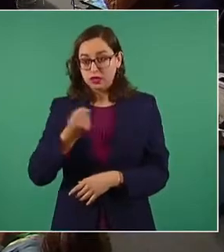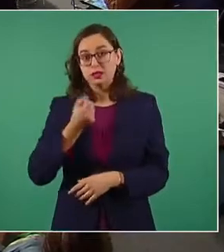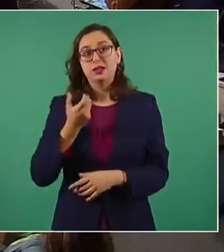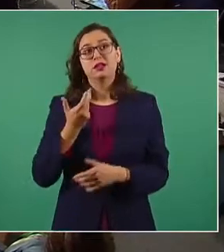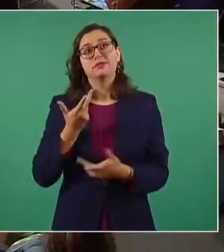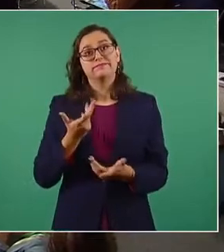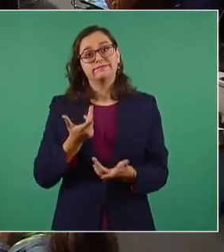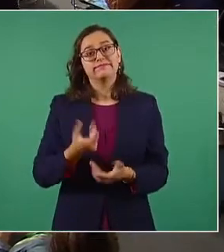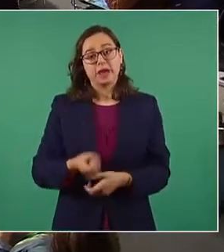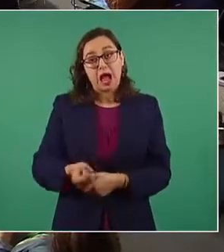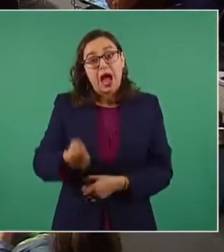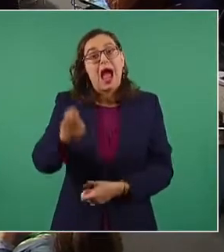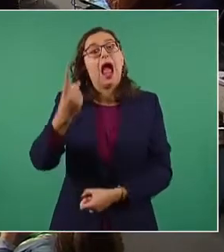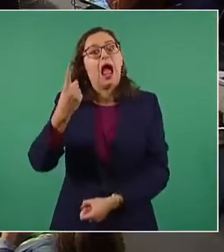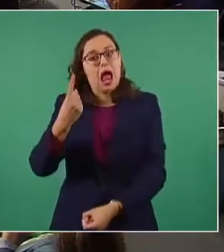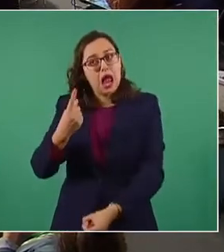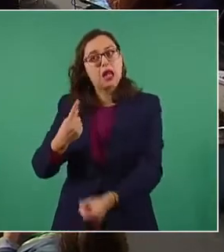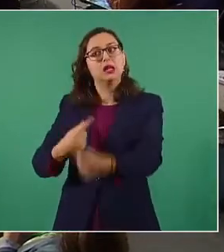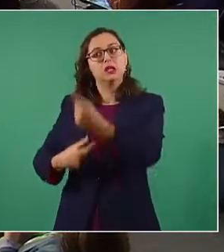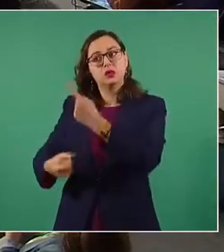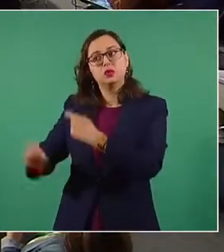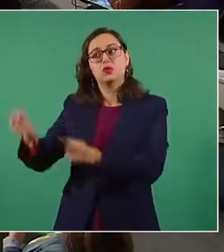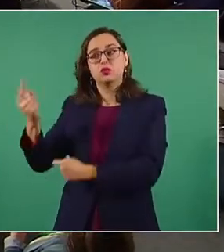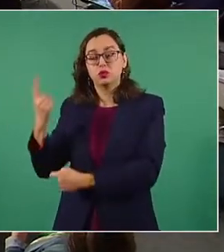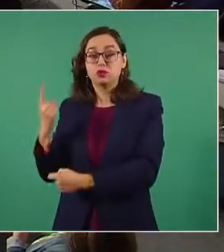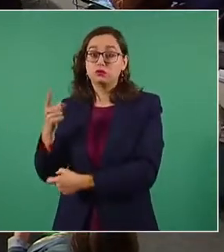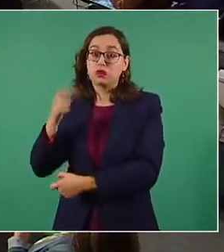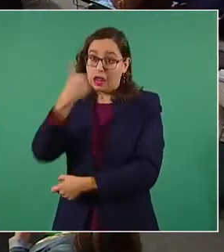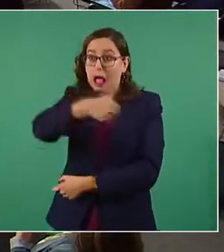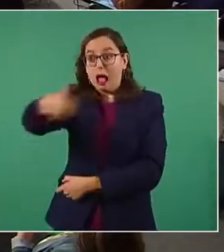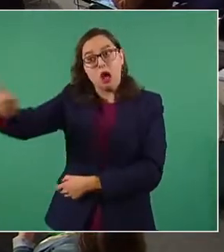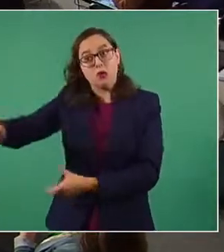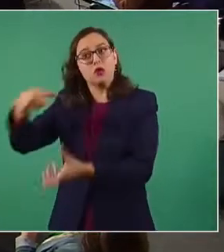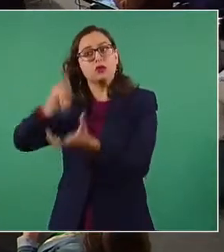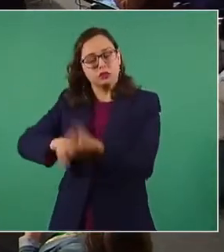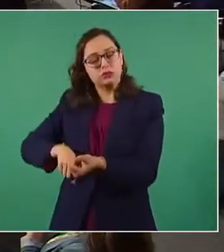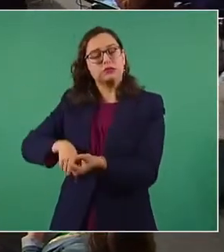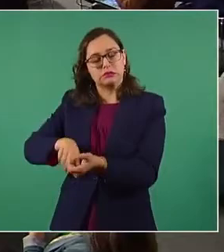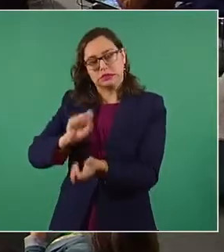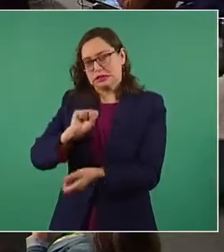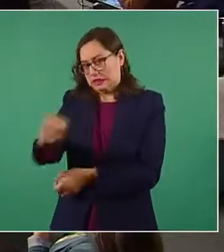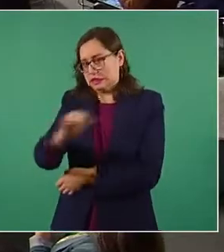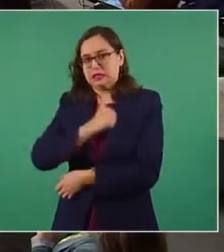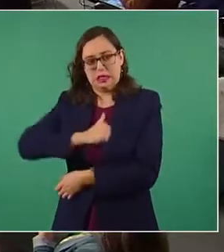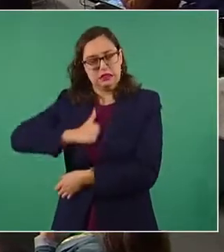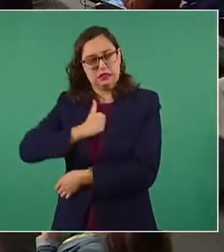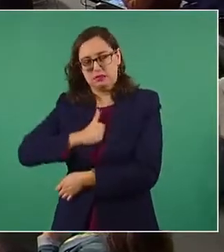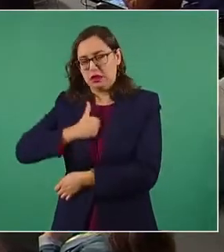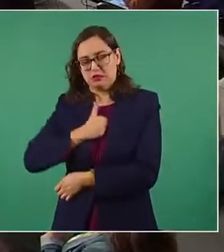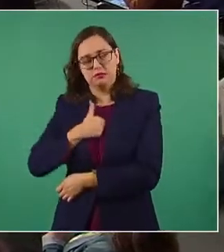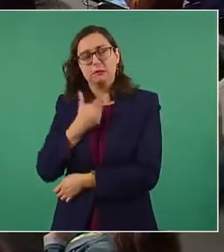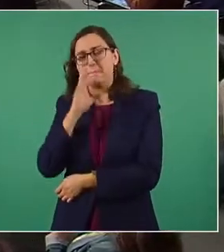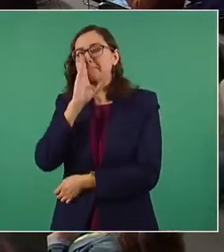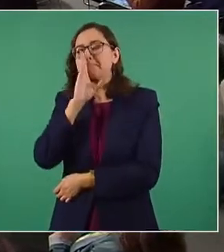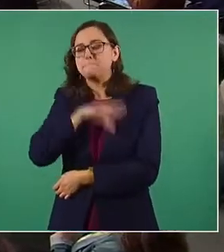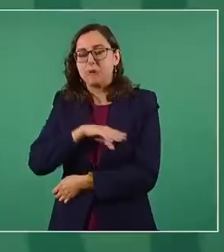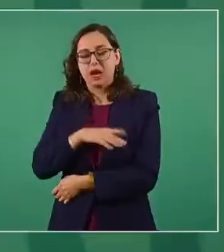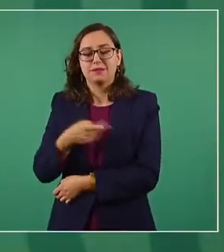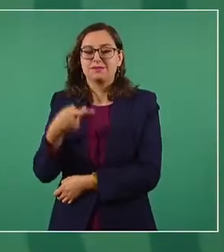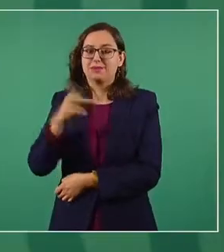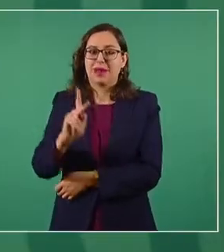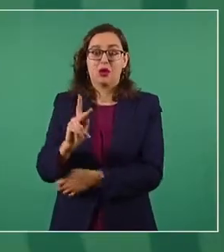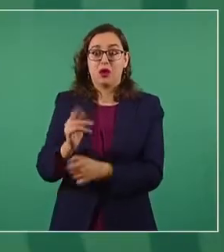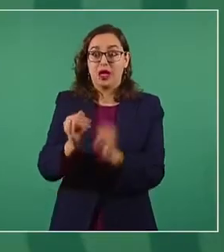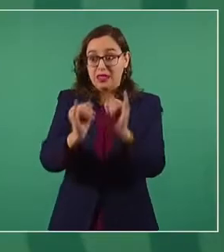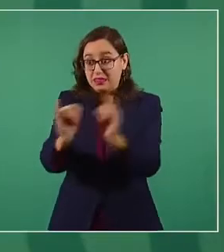frecuentes, desafortunadas para cada una de las personas que lo padece. Entonces no se puede, sobre los casos